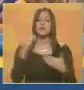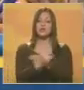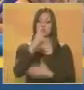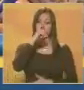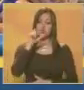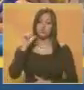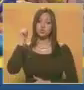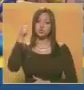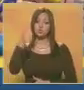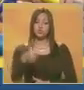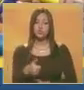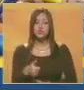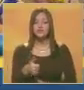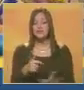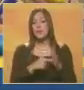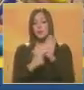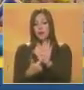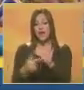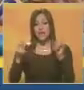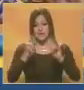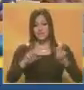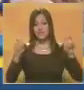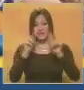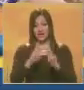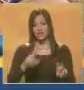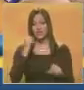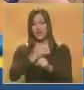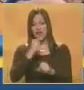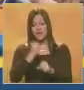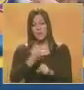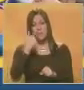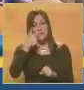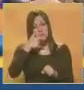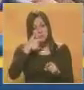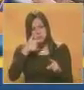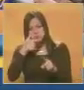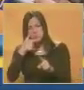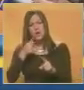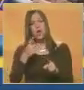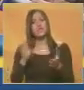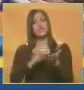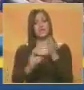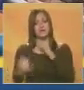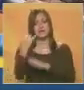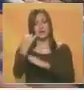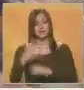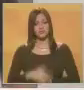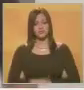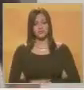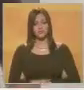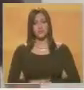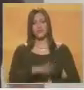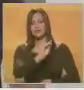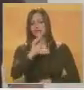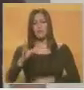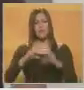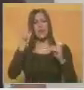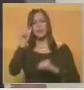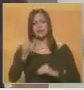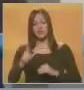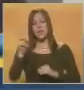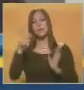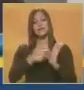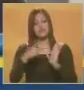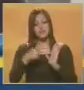años, que hemos demostrado en nuestra investigación de la Operación Lupa, que es un nuevo engaño. Tomás Guanipa hizo un llamado a toda la población para que participen